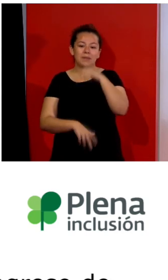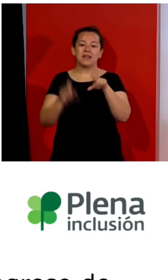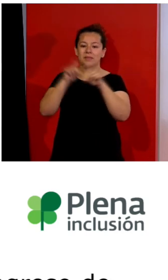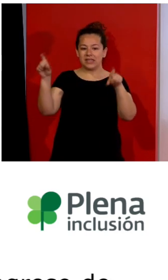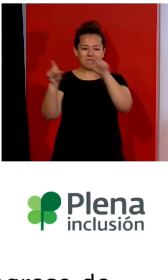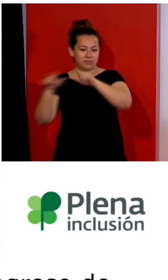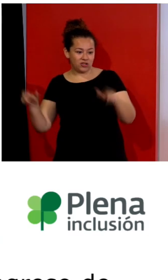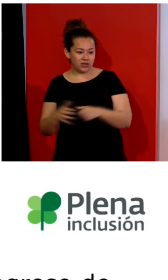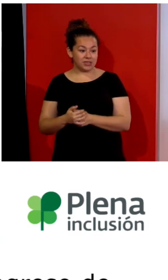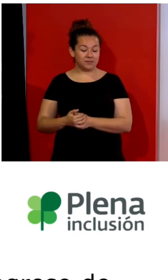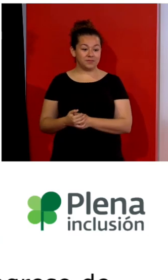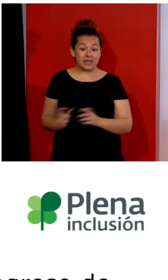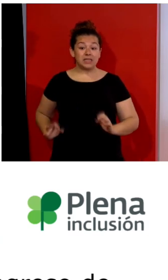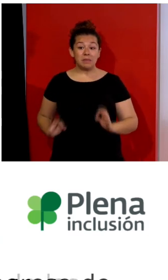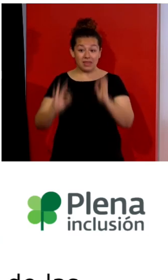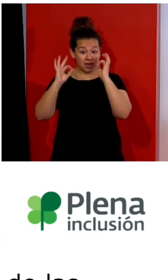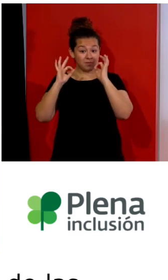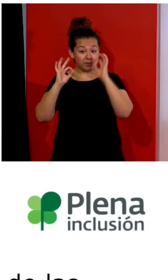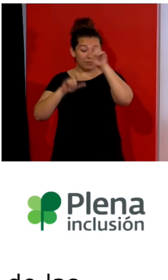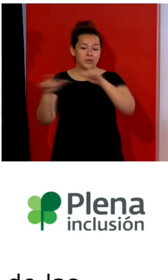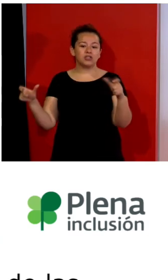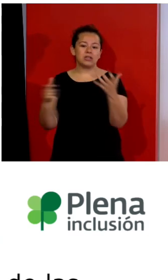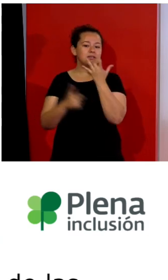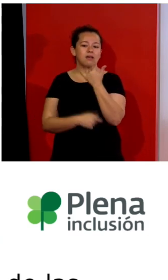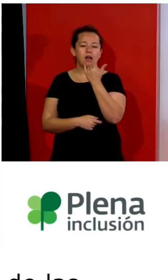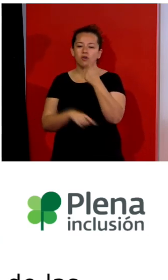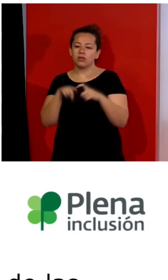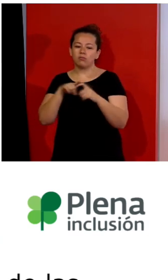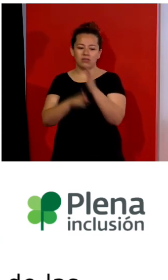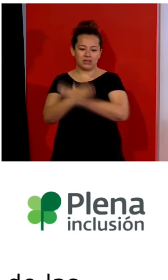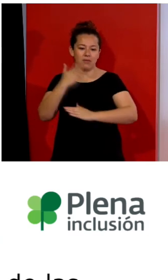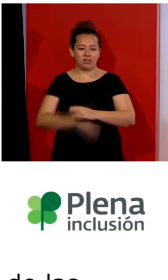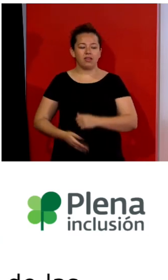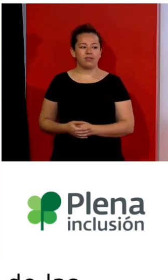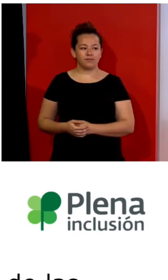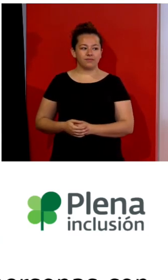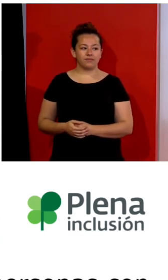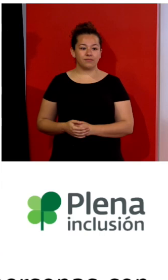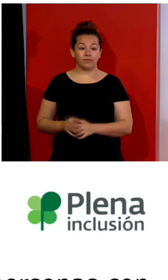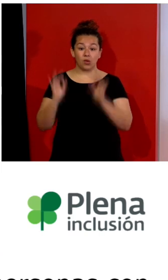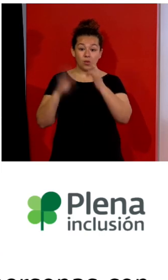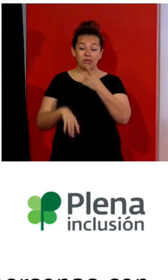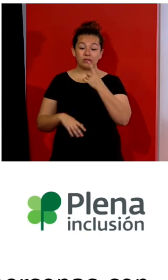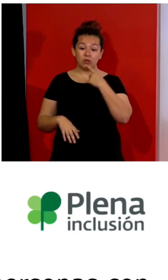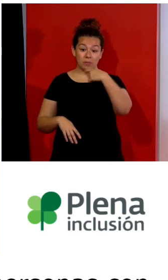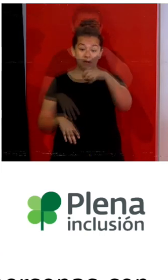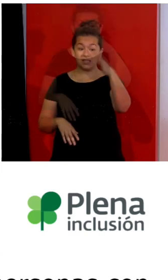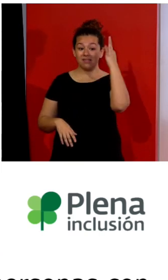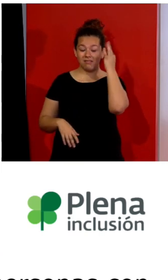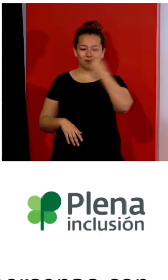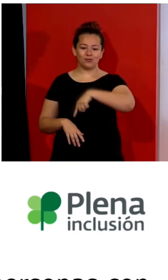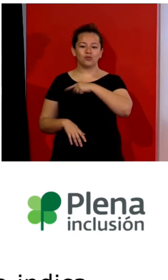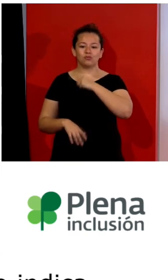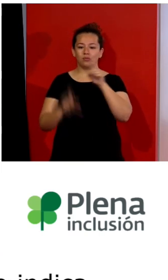personas, y especialmente con las personas con cualquier tipo de discapacidad. Como indica nuestra presidenta, somos una empresa comprometida